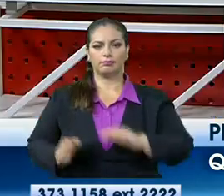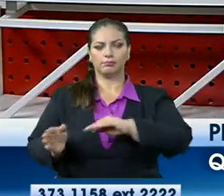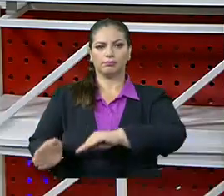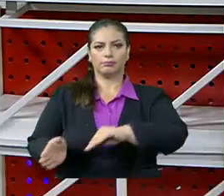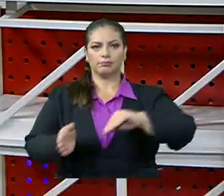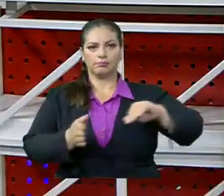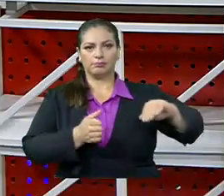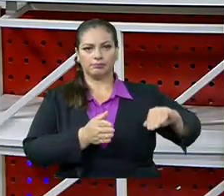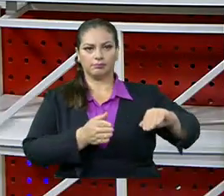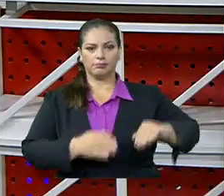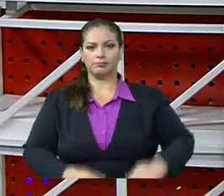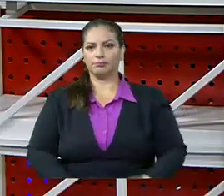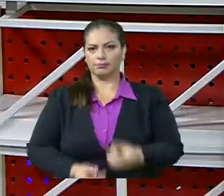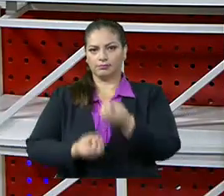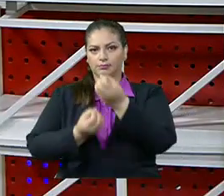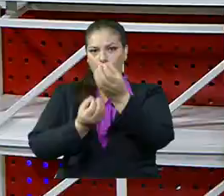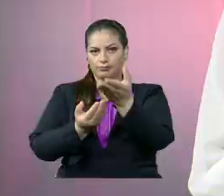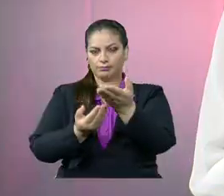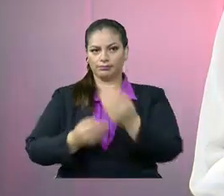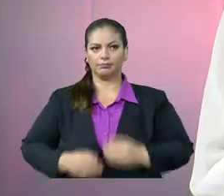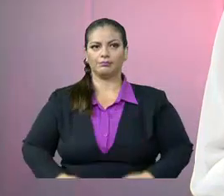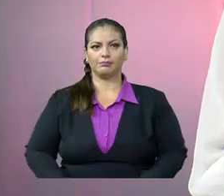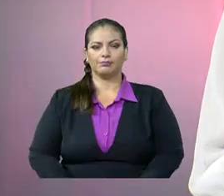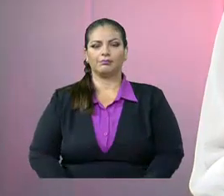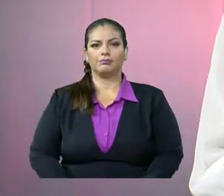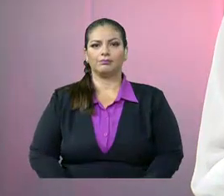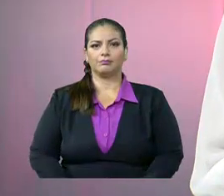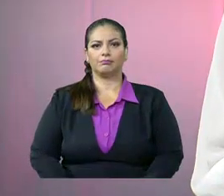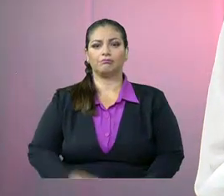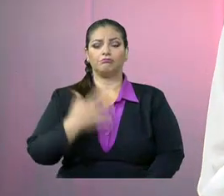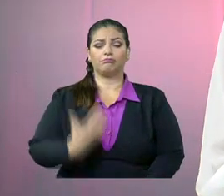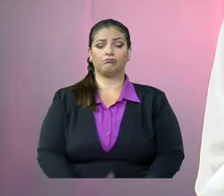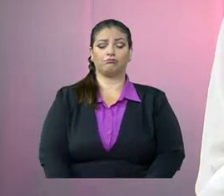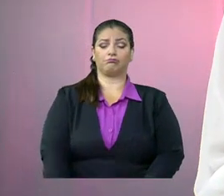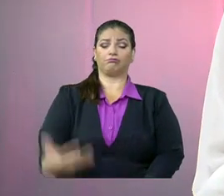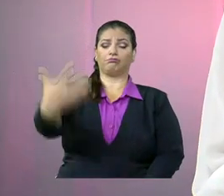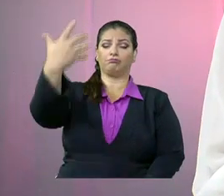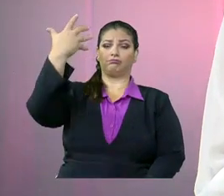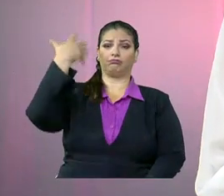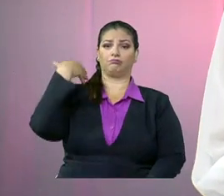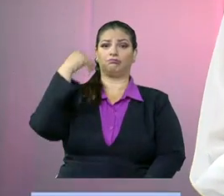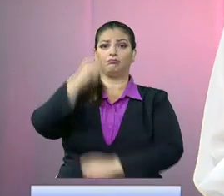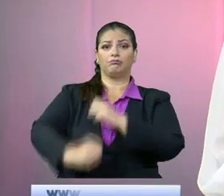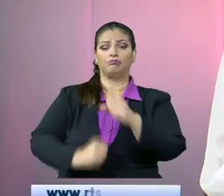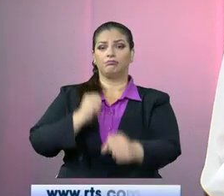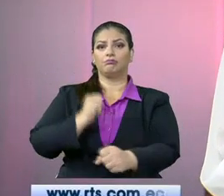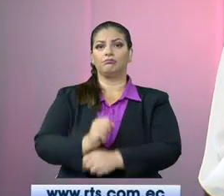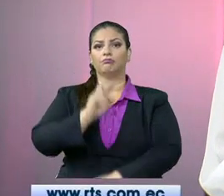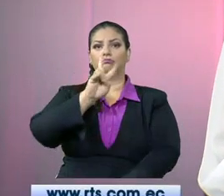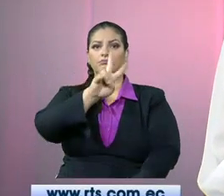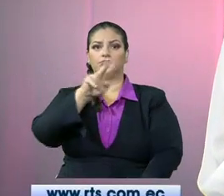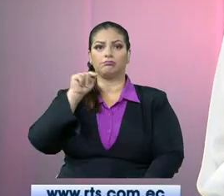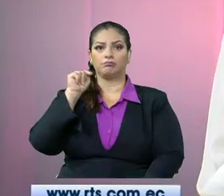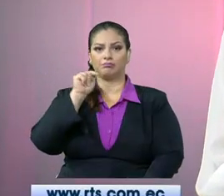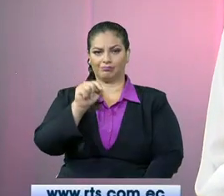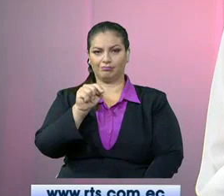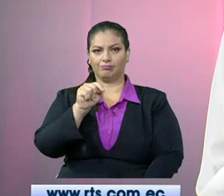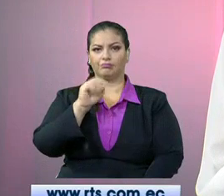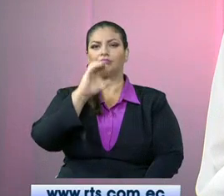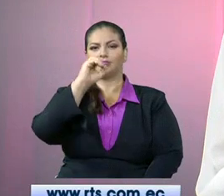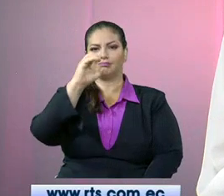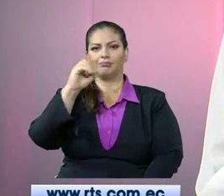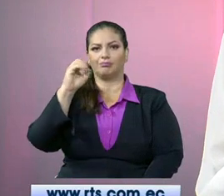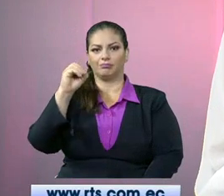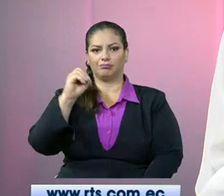información. Quiero contarles que el cultivo y consumo del cacao fueron realizados por los toltecas, aztecas y mayas hace